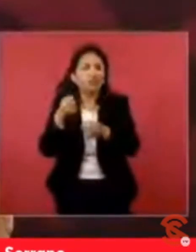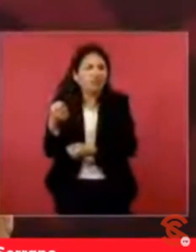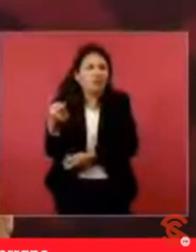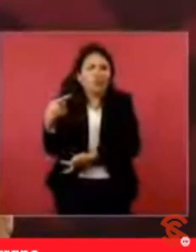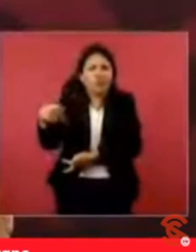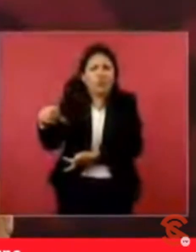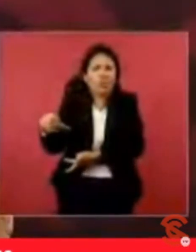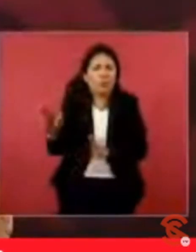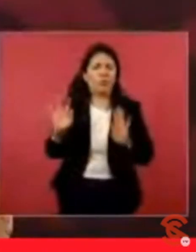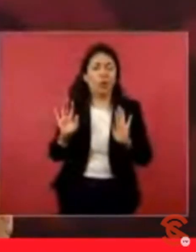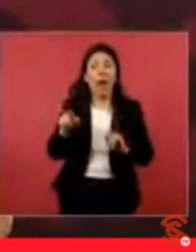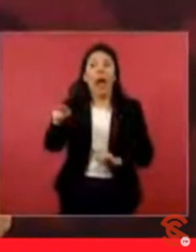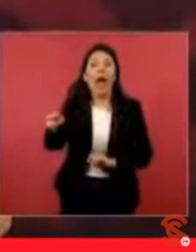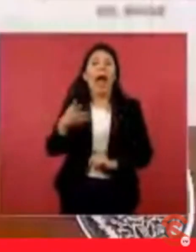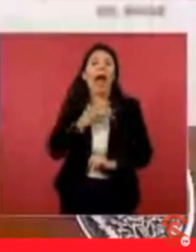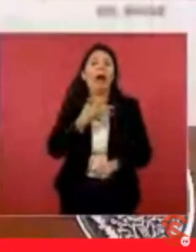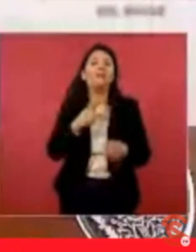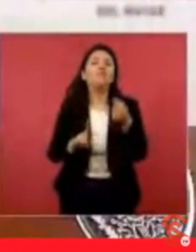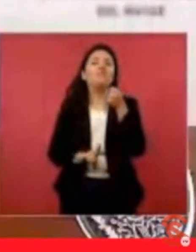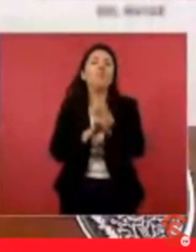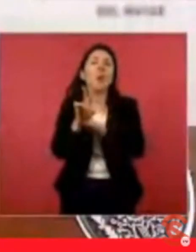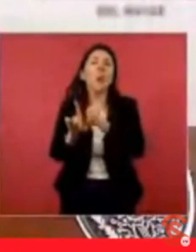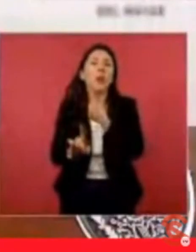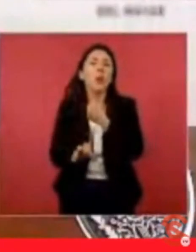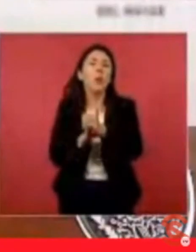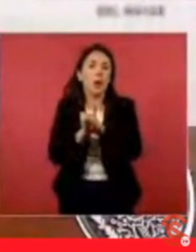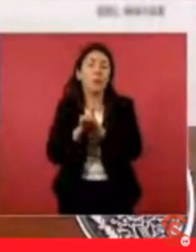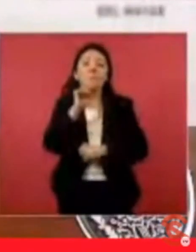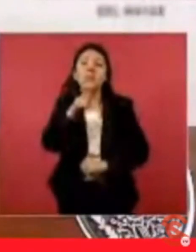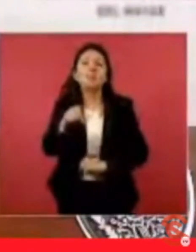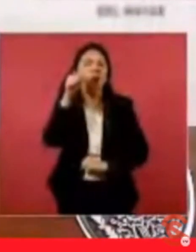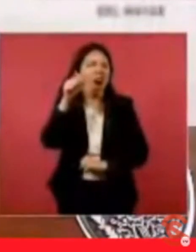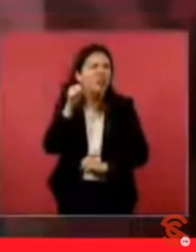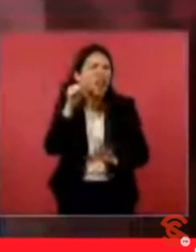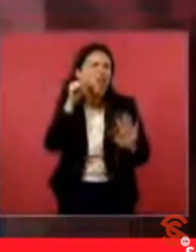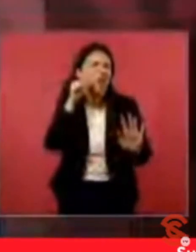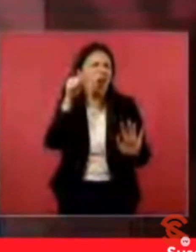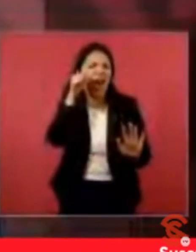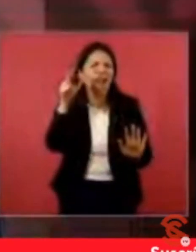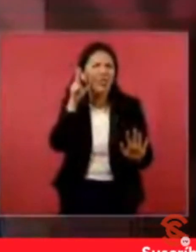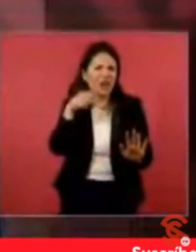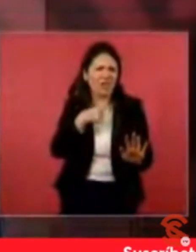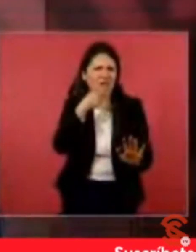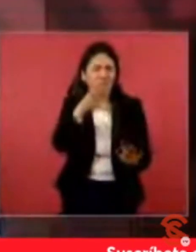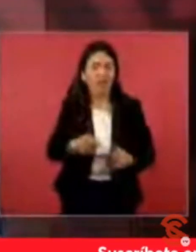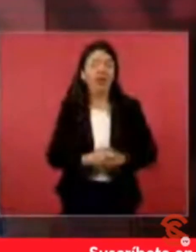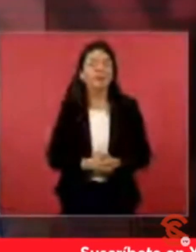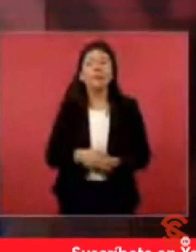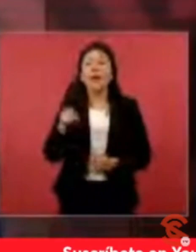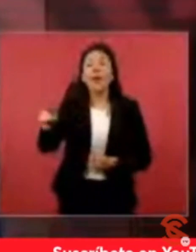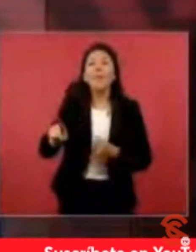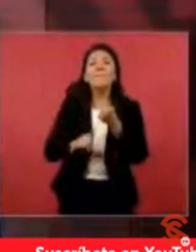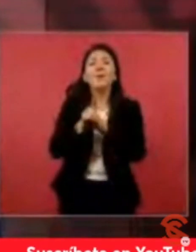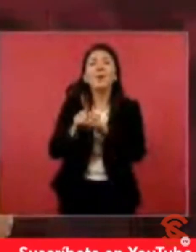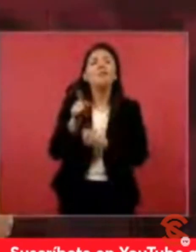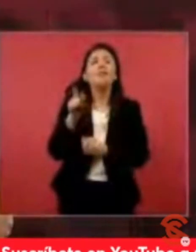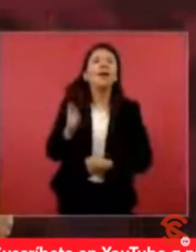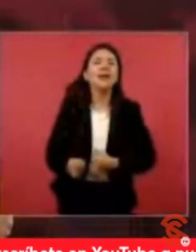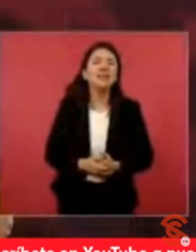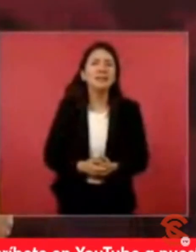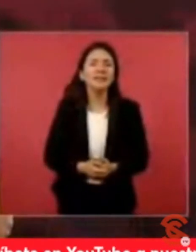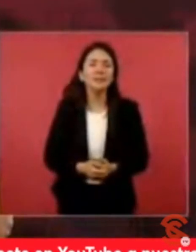Su problema, lo dije ayer, antier, es que perdió